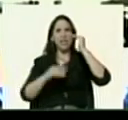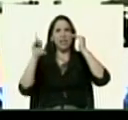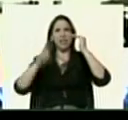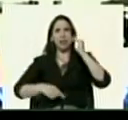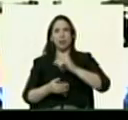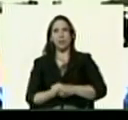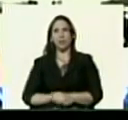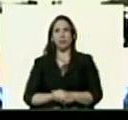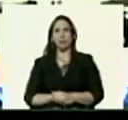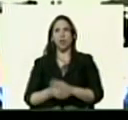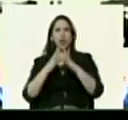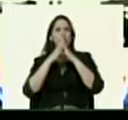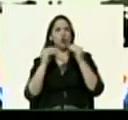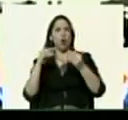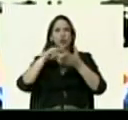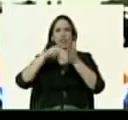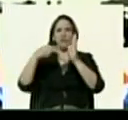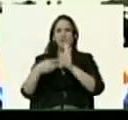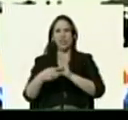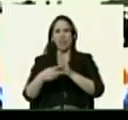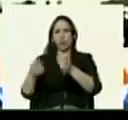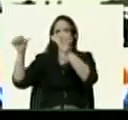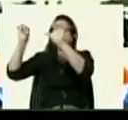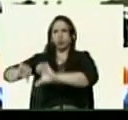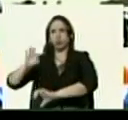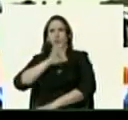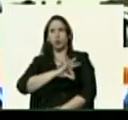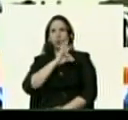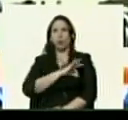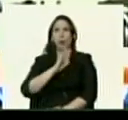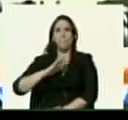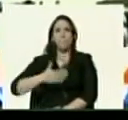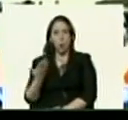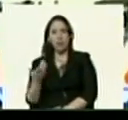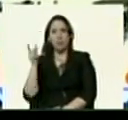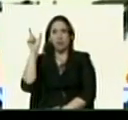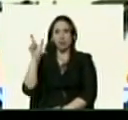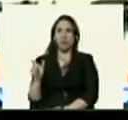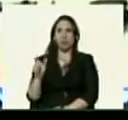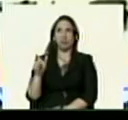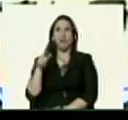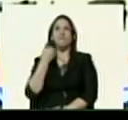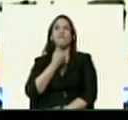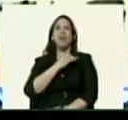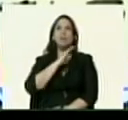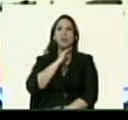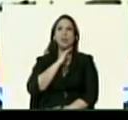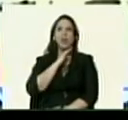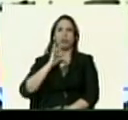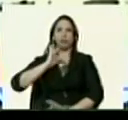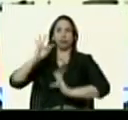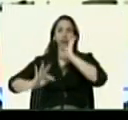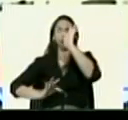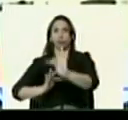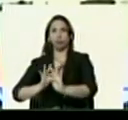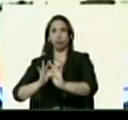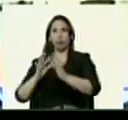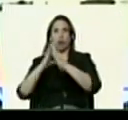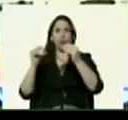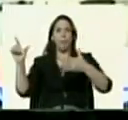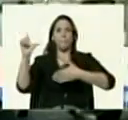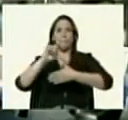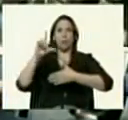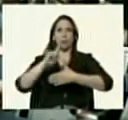foco de todo lo que significa la degradación social, que puede ser una enfermedad contagiosa en toda América